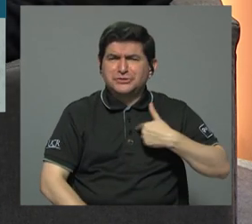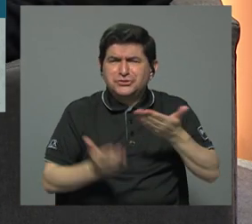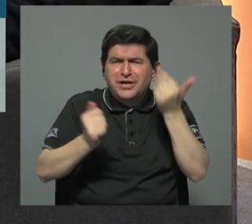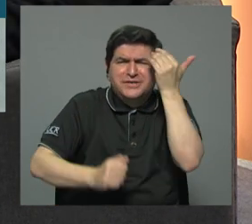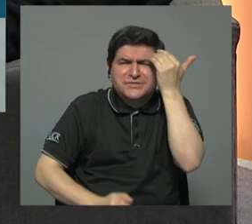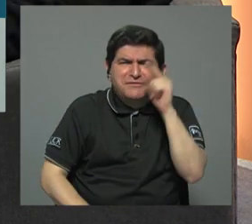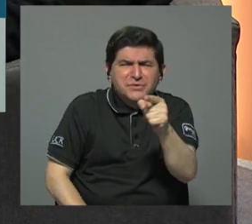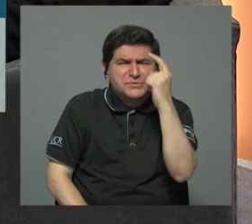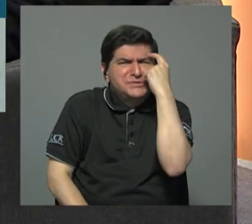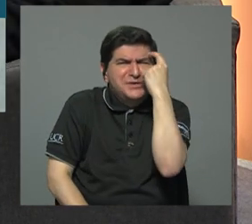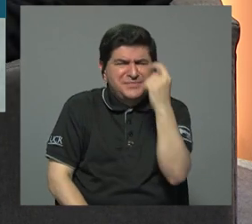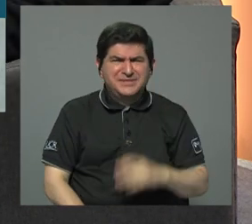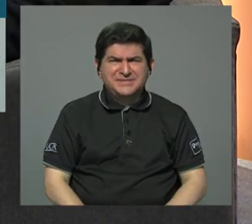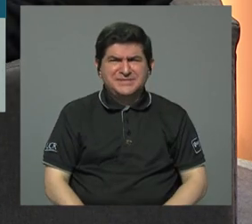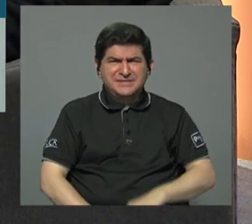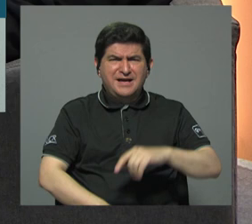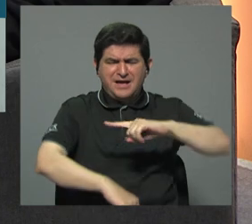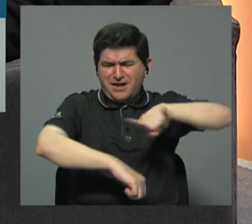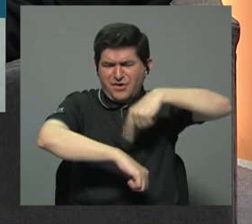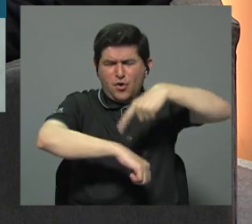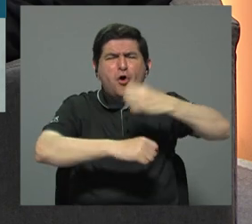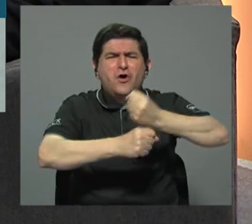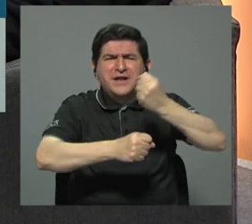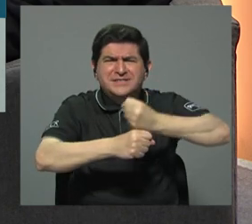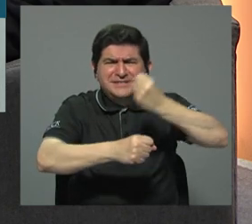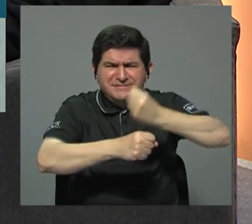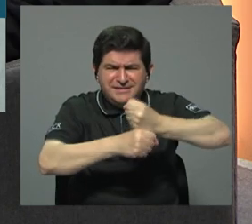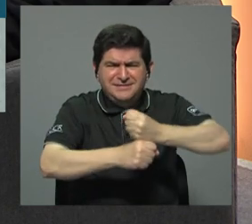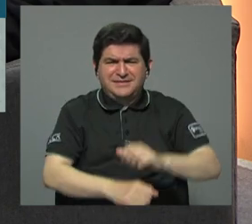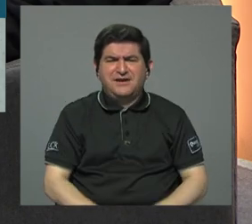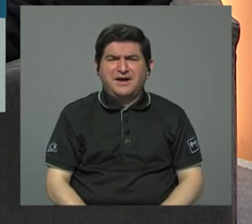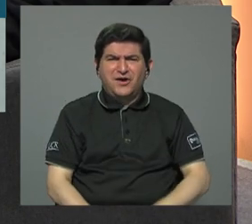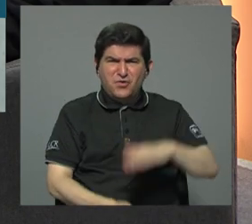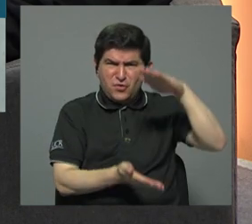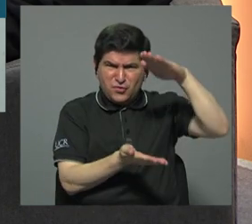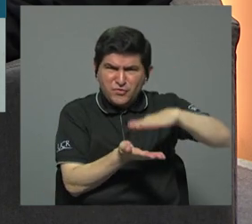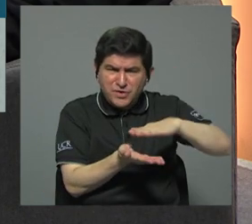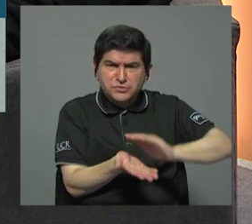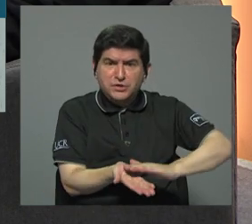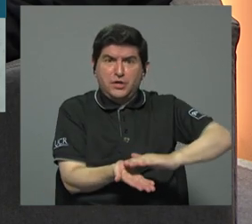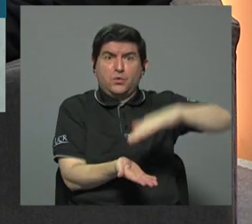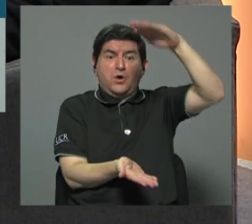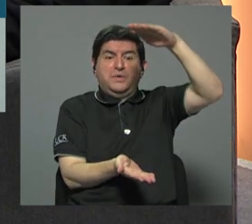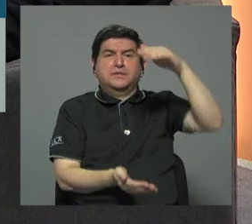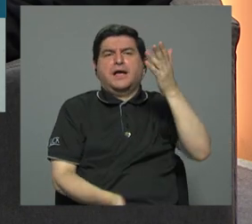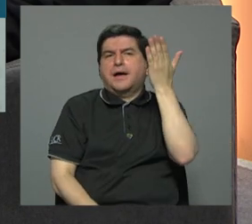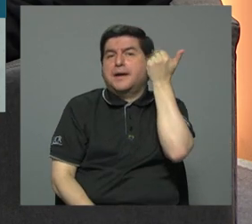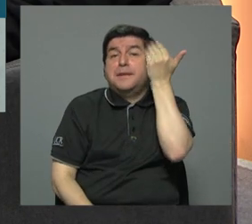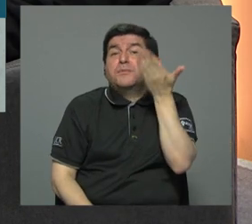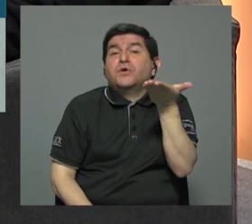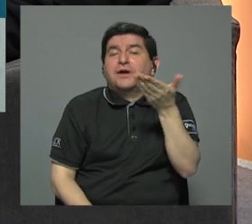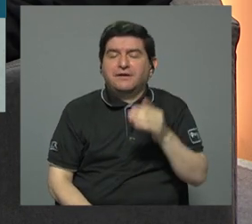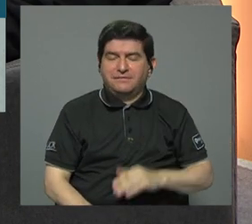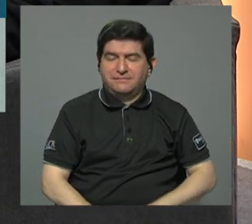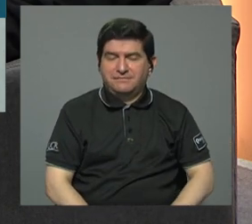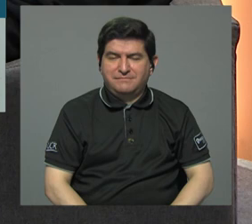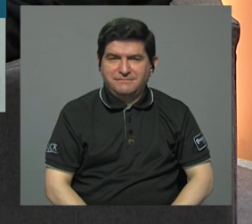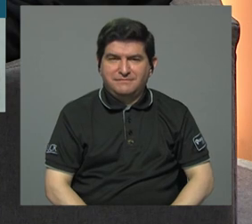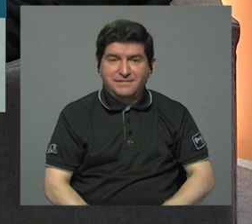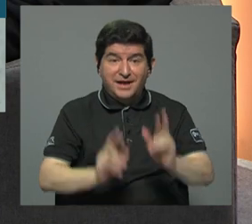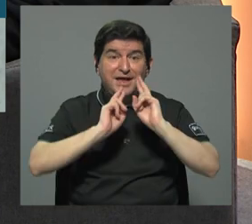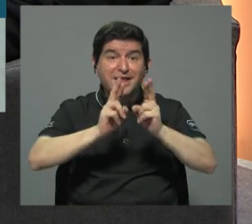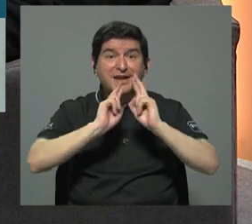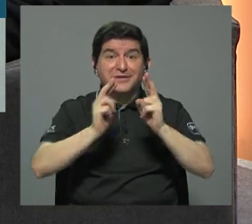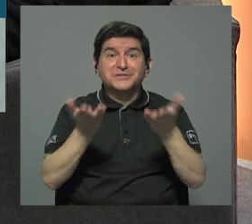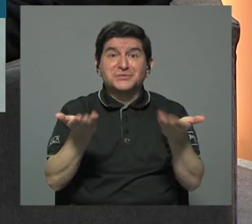qué piensan sobre la cantidad de horas de las jornadas laborales, reducir o aumentar y por qué. Vamos con las